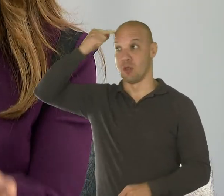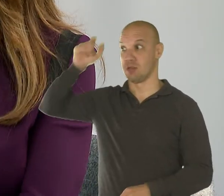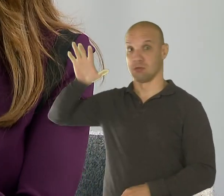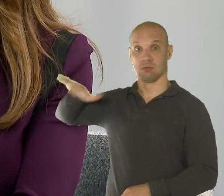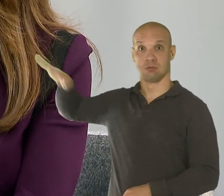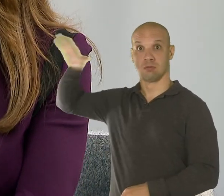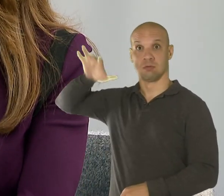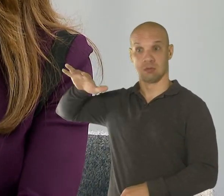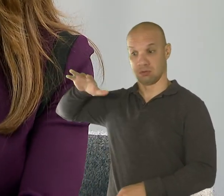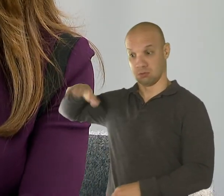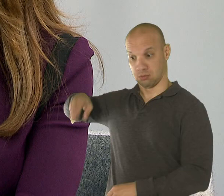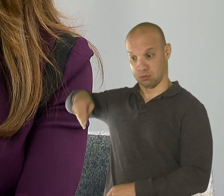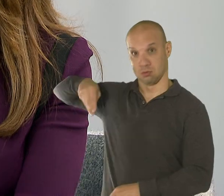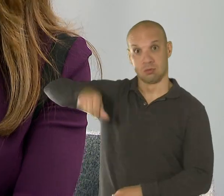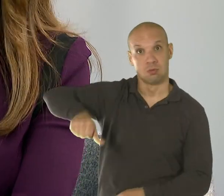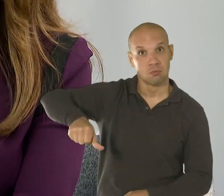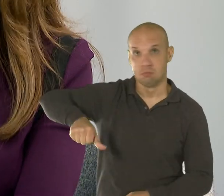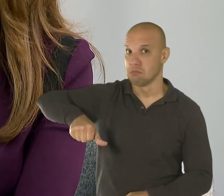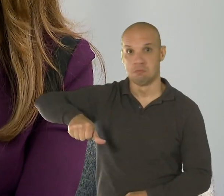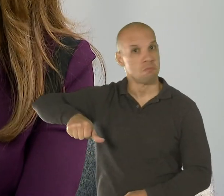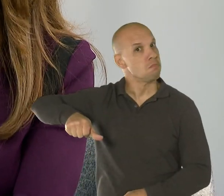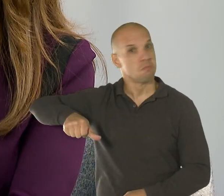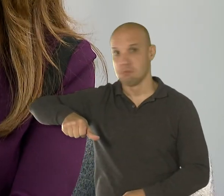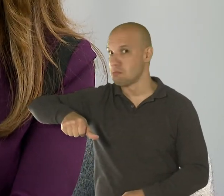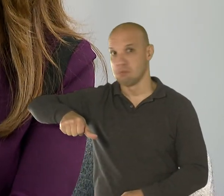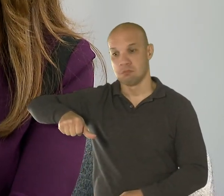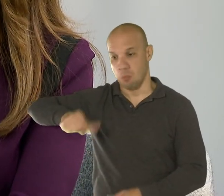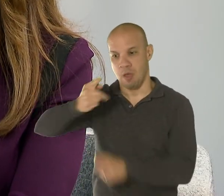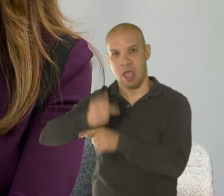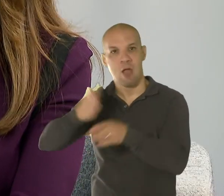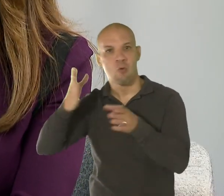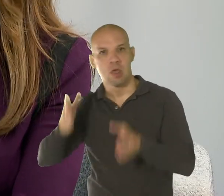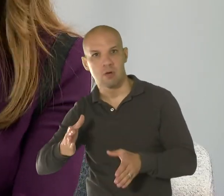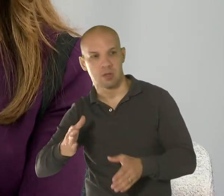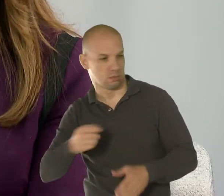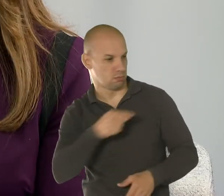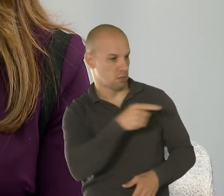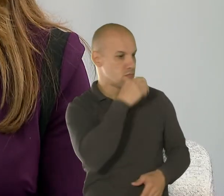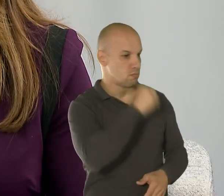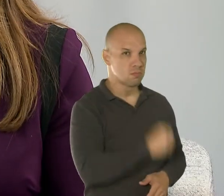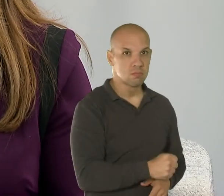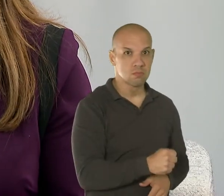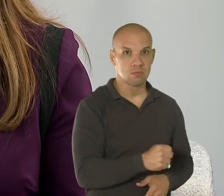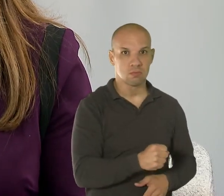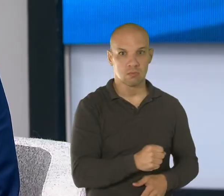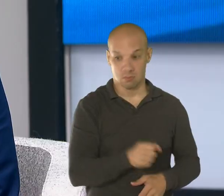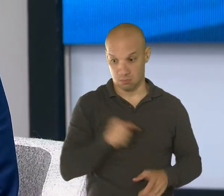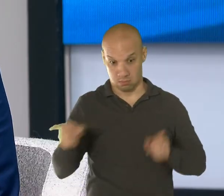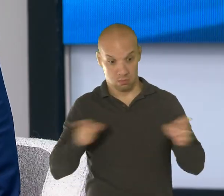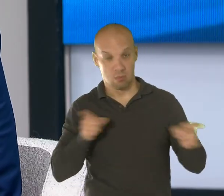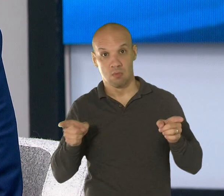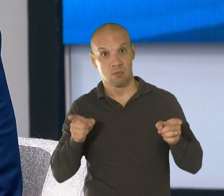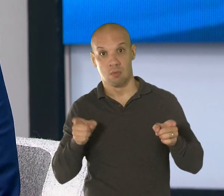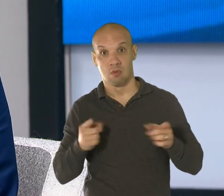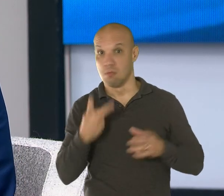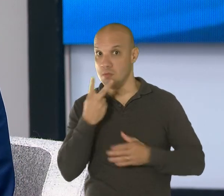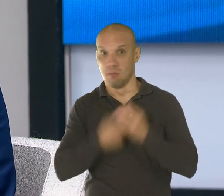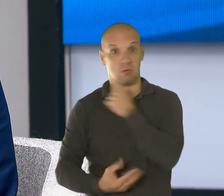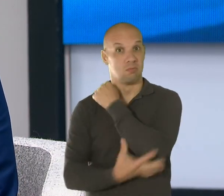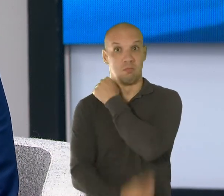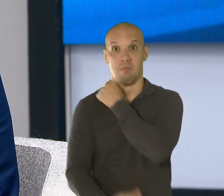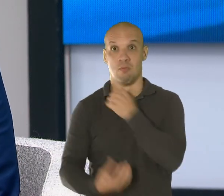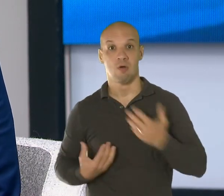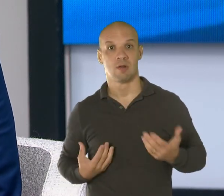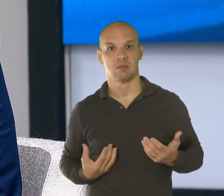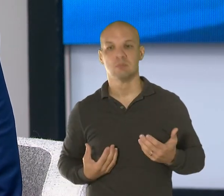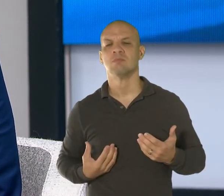apoyo económico, porque esos cuidadores, al igual que esos adultos mayores, como ustedes señalan, están en niveles de pobreza. Definitivamente, y cuando la familia